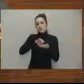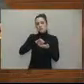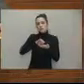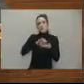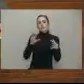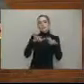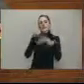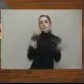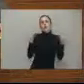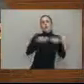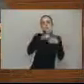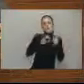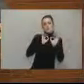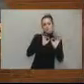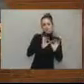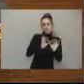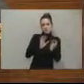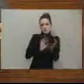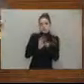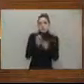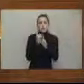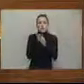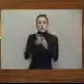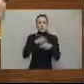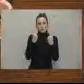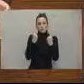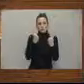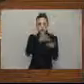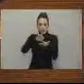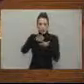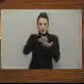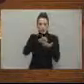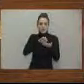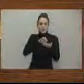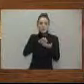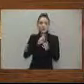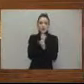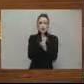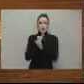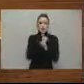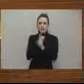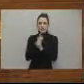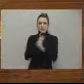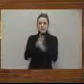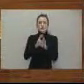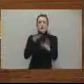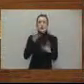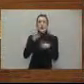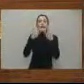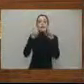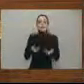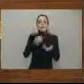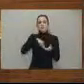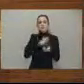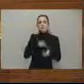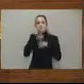respectivos servicios de transporte público urbano. Por lo tanto, solo estamos tratando de trasladarlo al consorcio de transportes, por lo tanto,